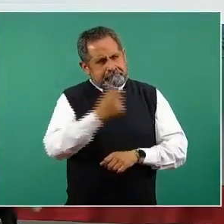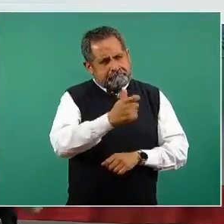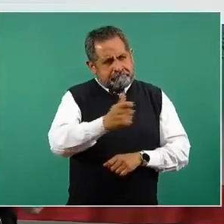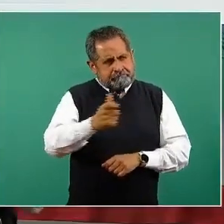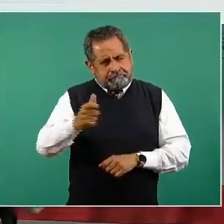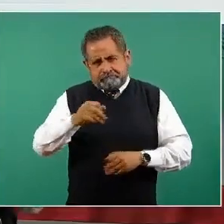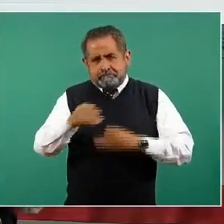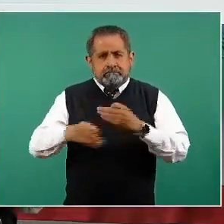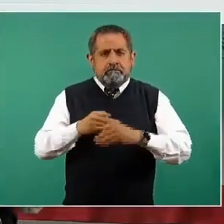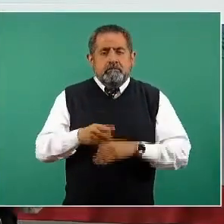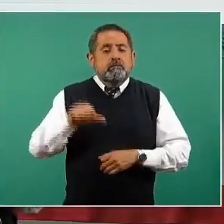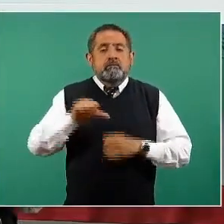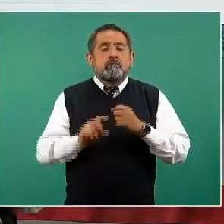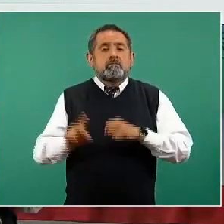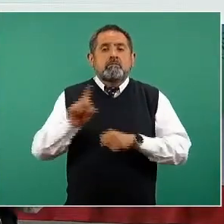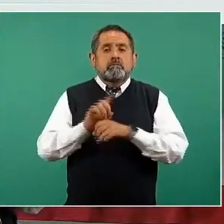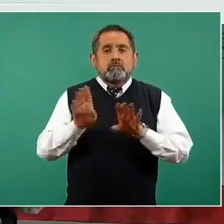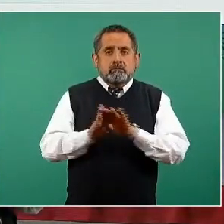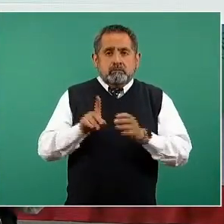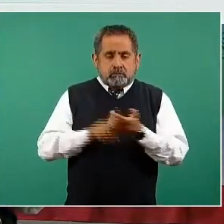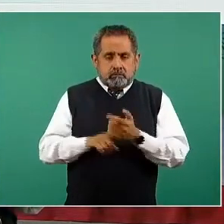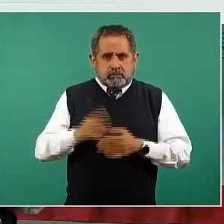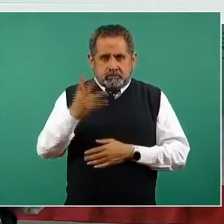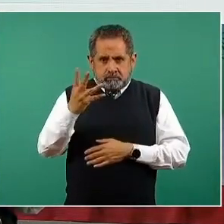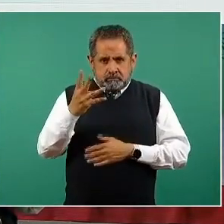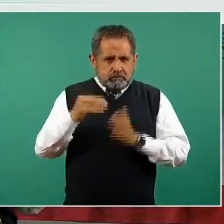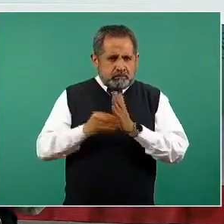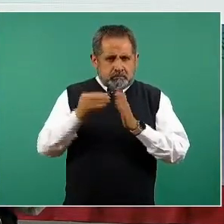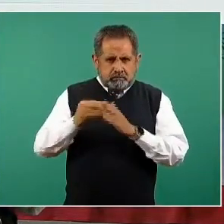población. Para el día de hoy son